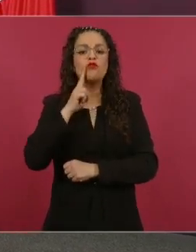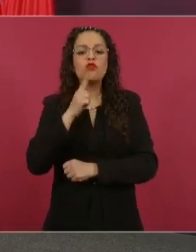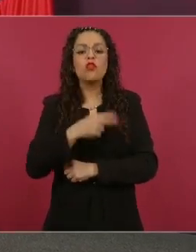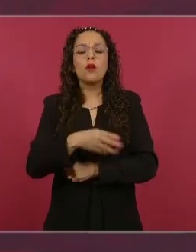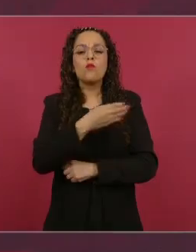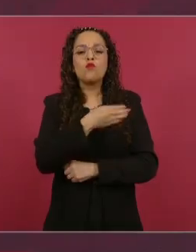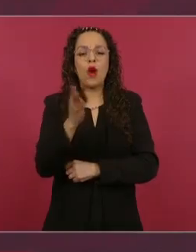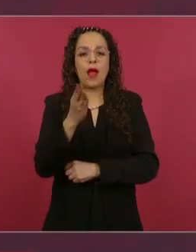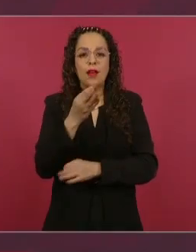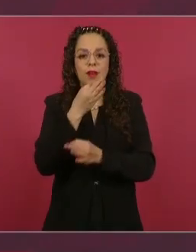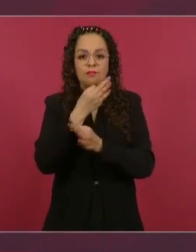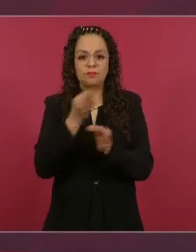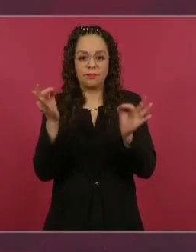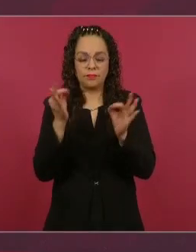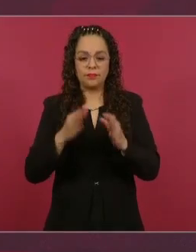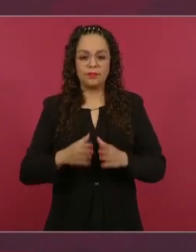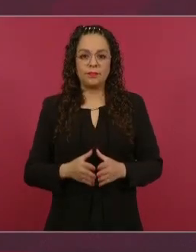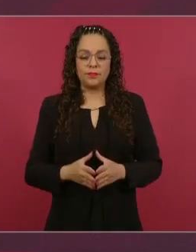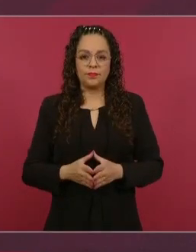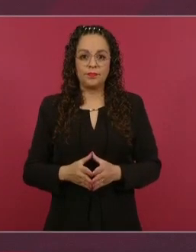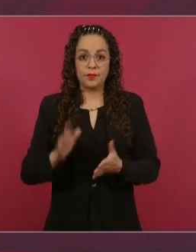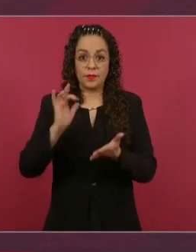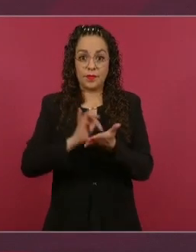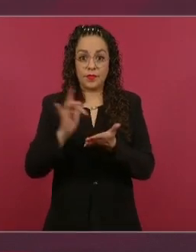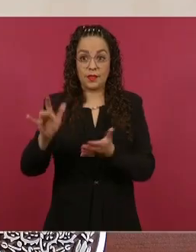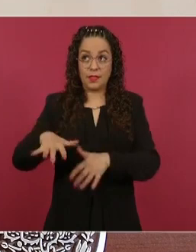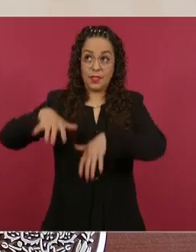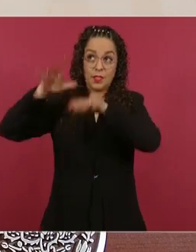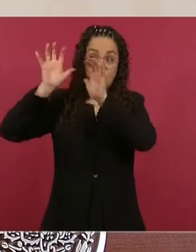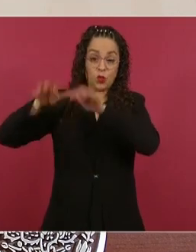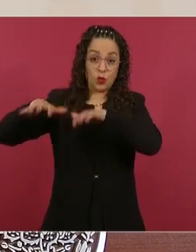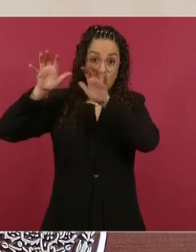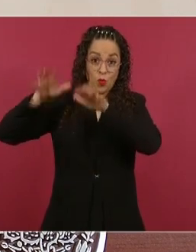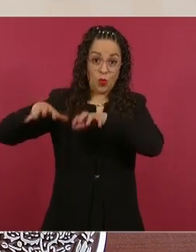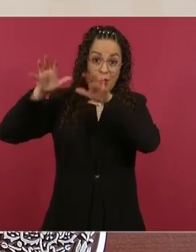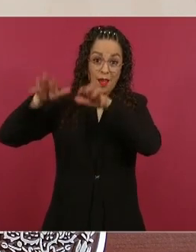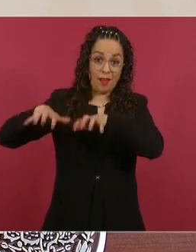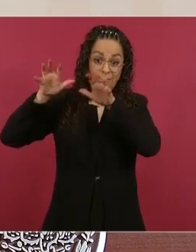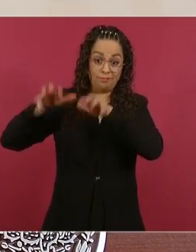la lluvia ha permitido que se